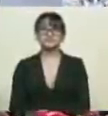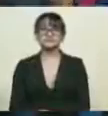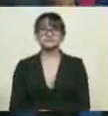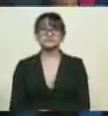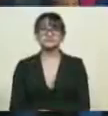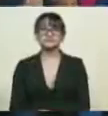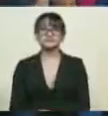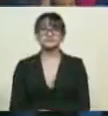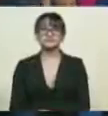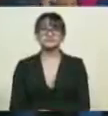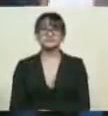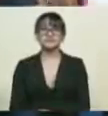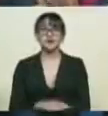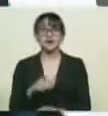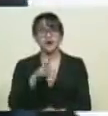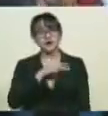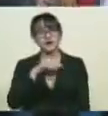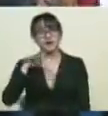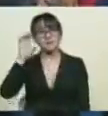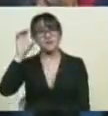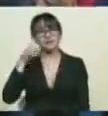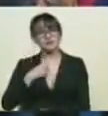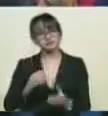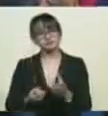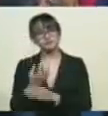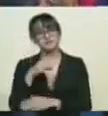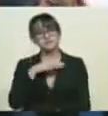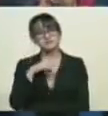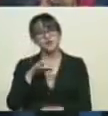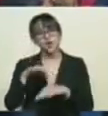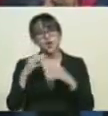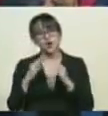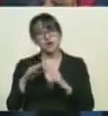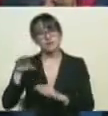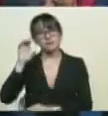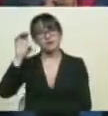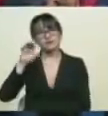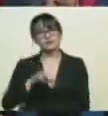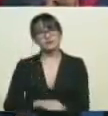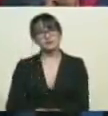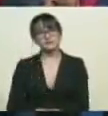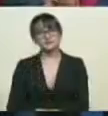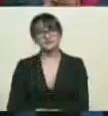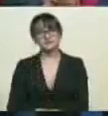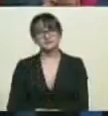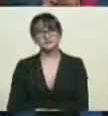Por Carnet de la Patria fue que yo creé la gran misión Hogares de la Patria,